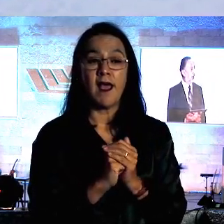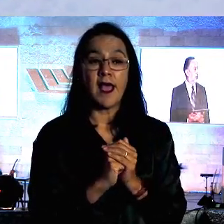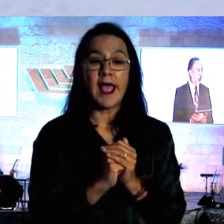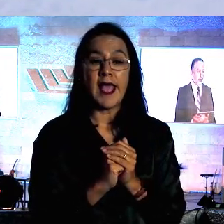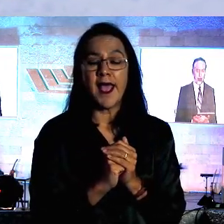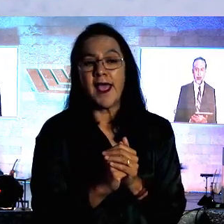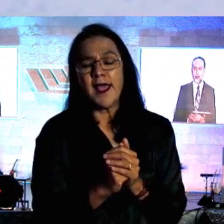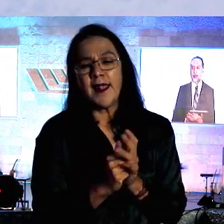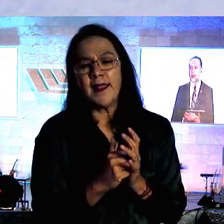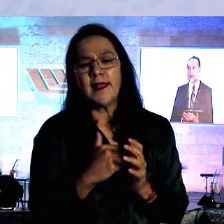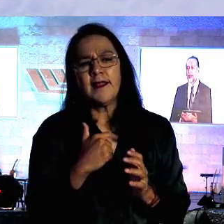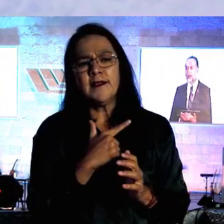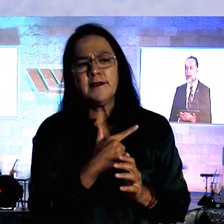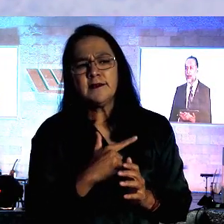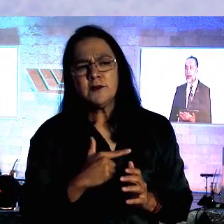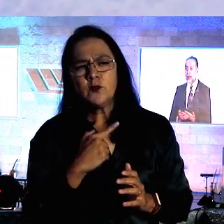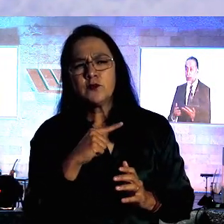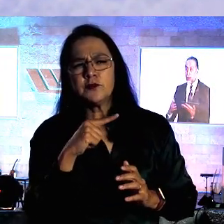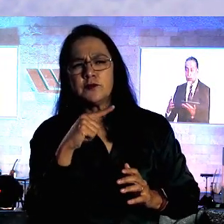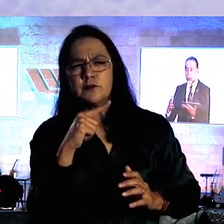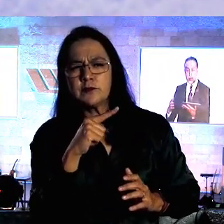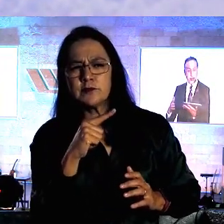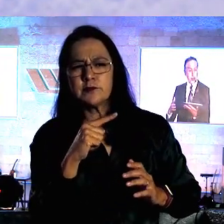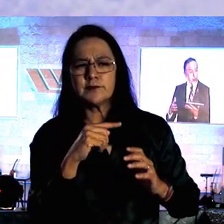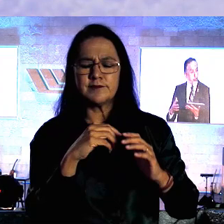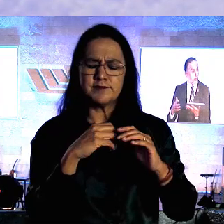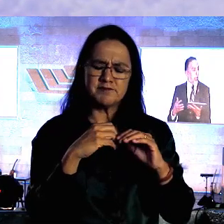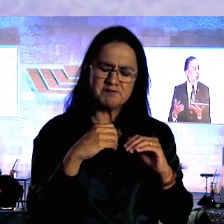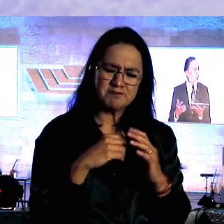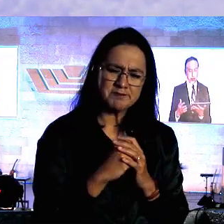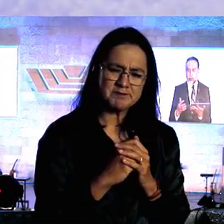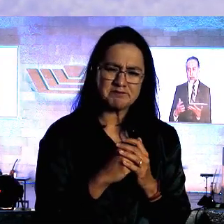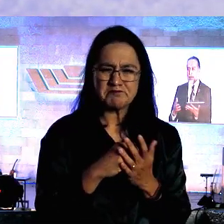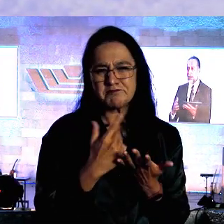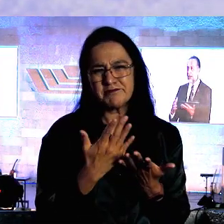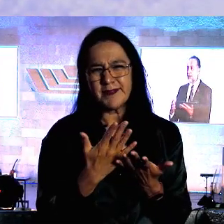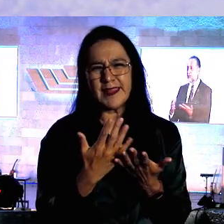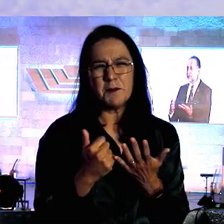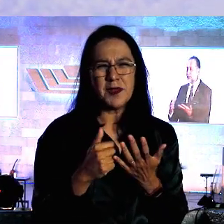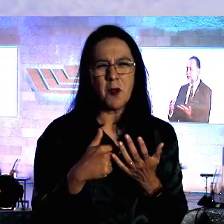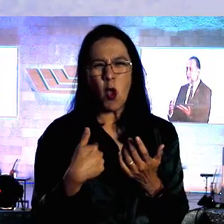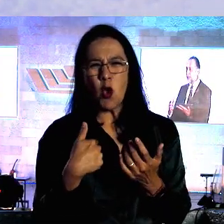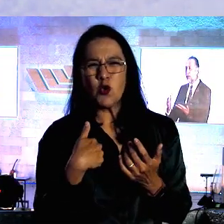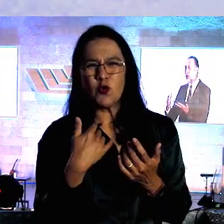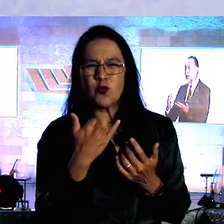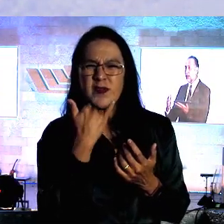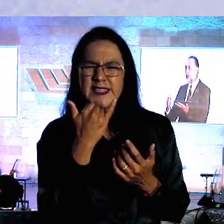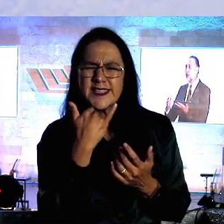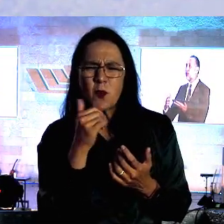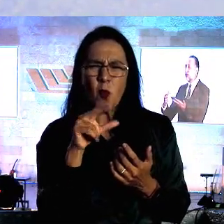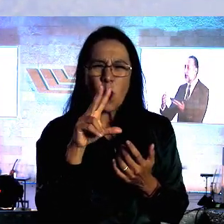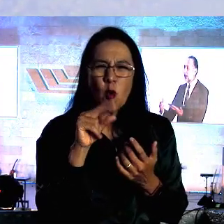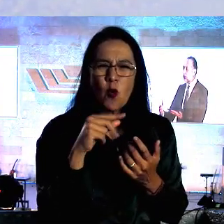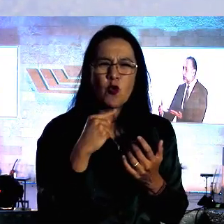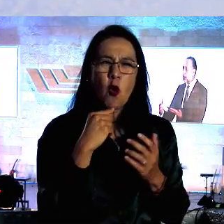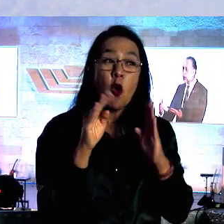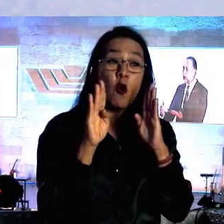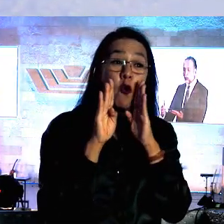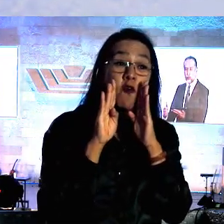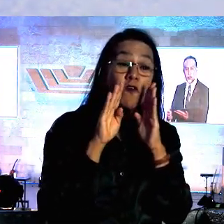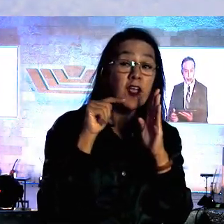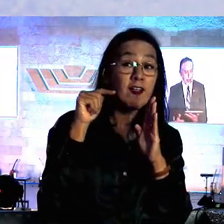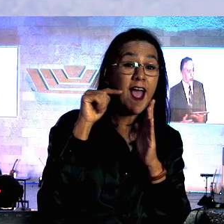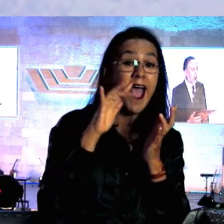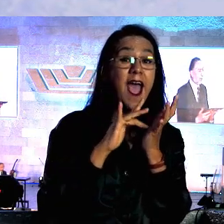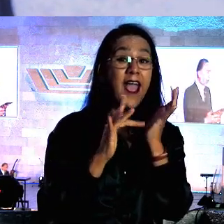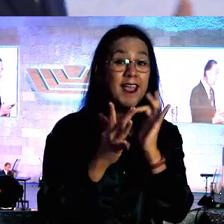simpatizantes tal vez que a lo mejor dicen pues para no pregarla si voy a confesar a Jesús